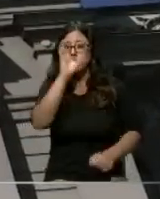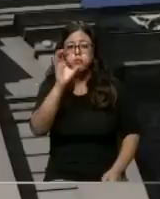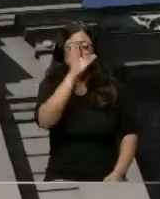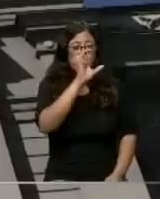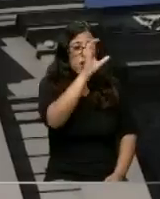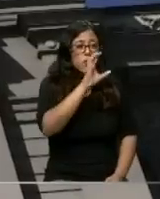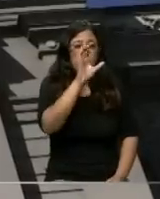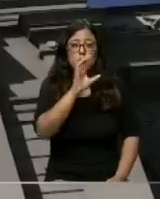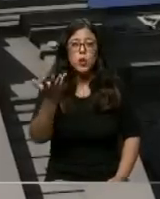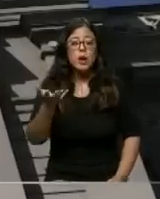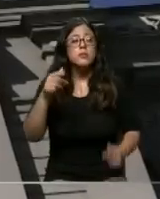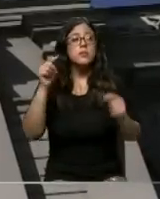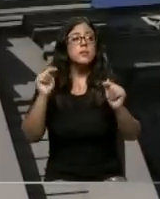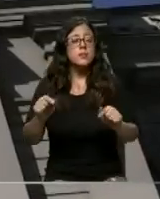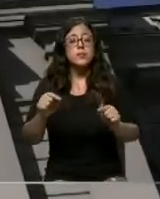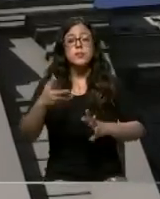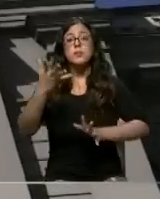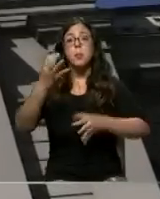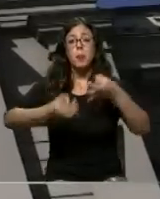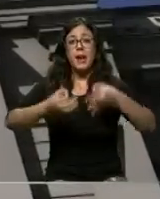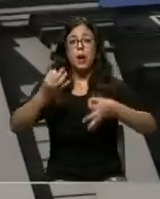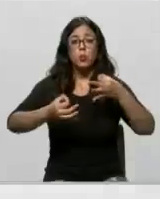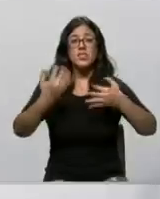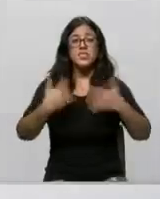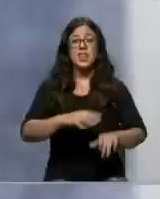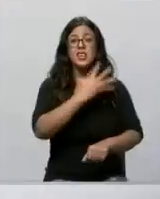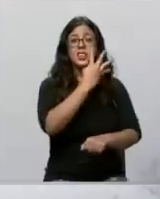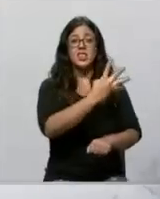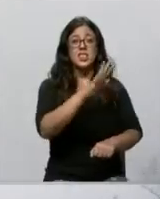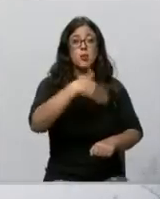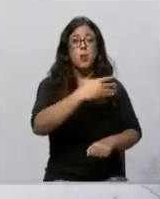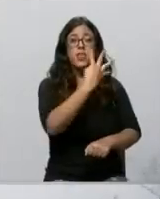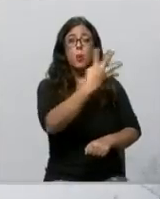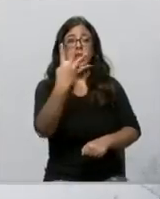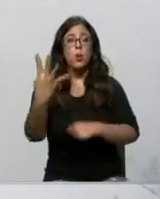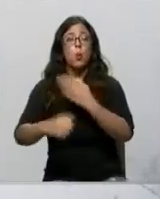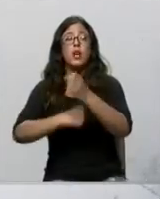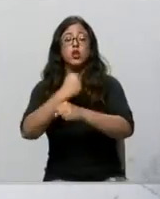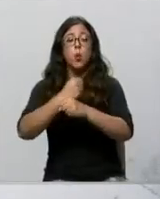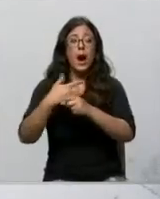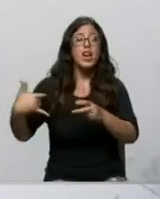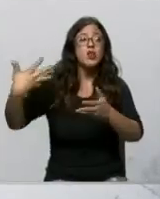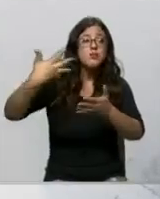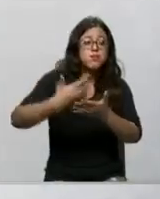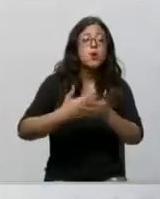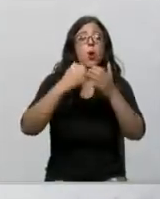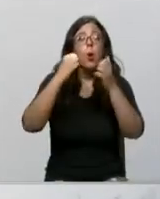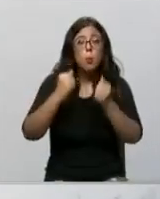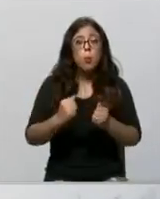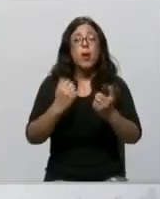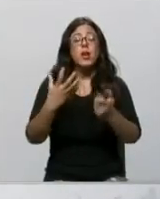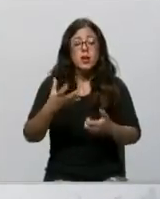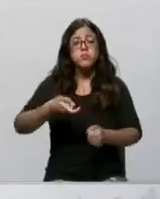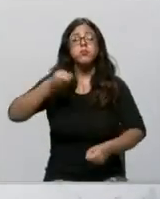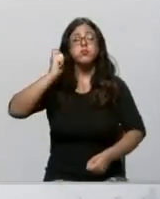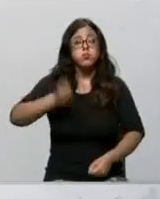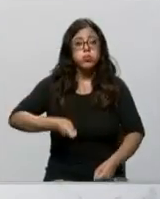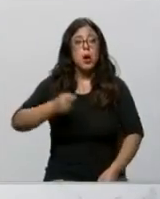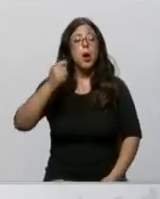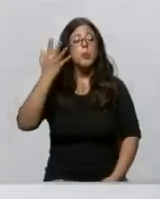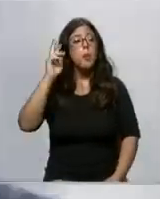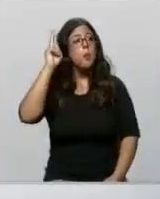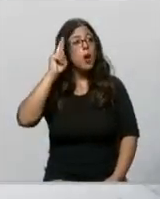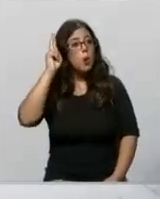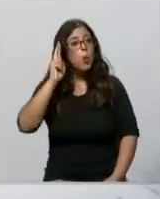paradero. Esto para que la justicia, tras 44 años, por fin llegue completamente por la memoria de la víctima y su familia.